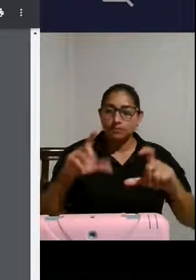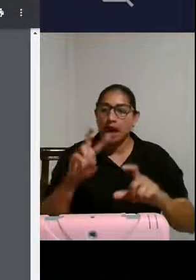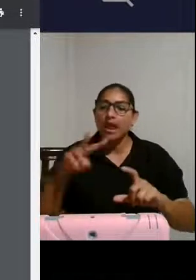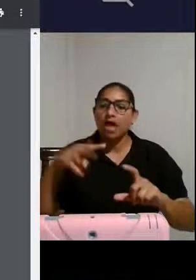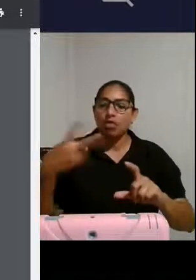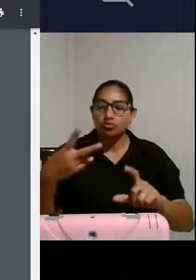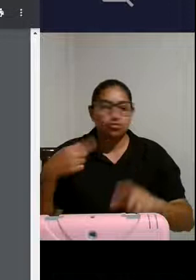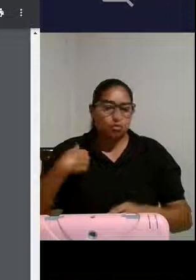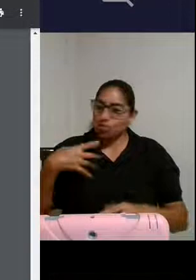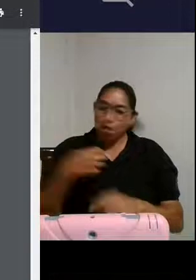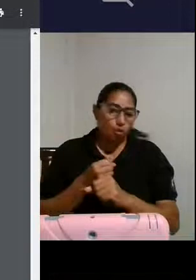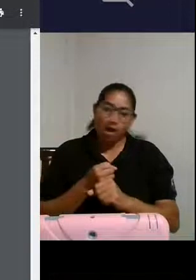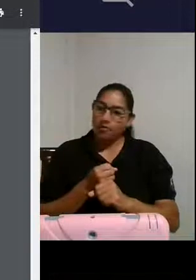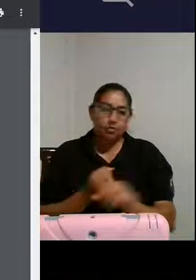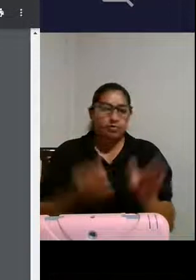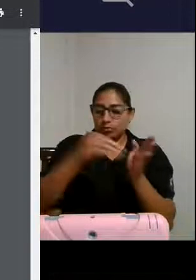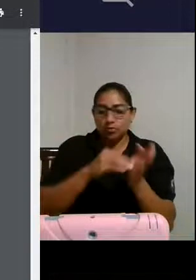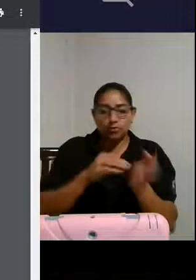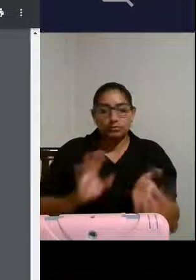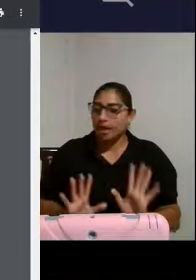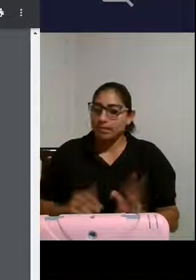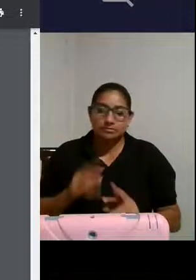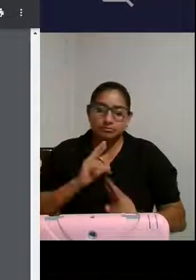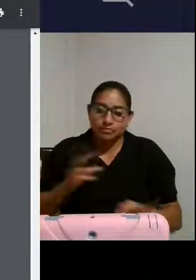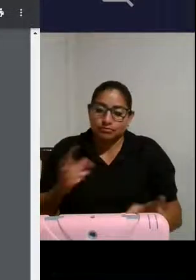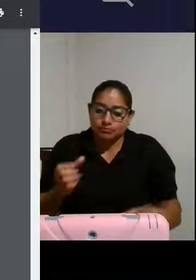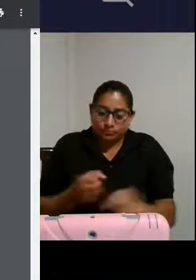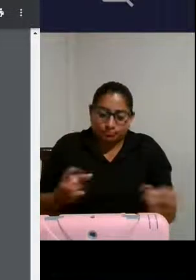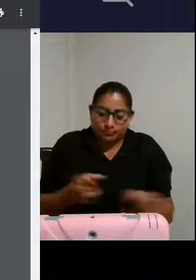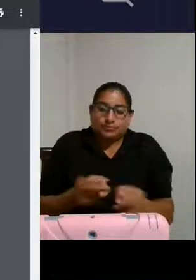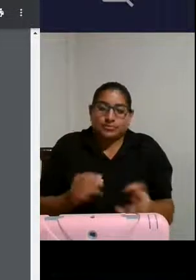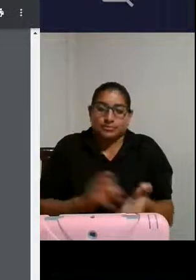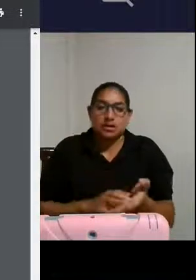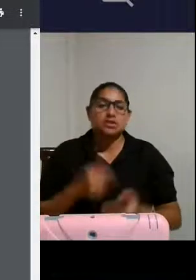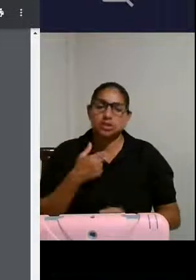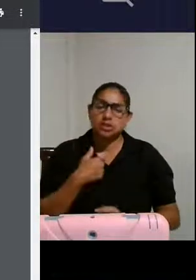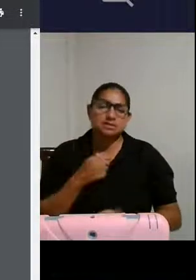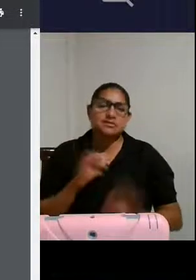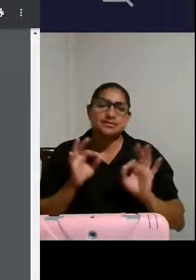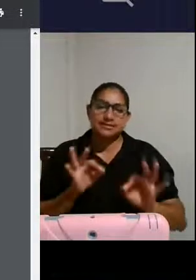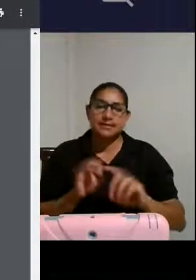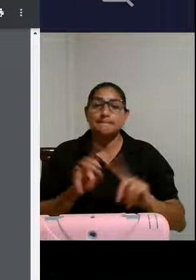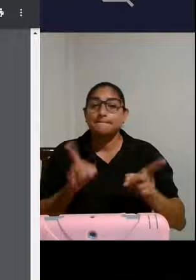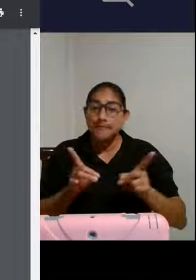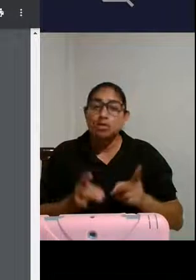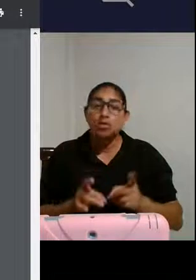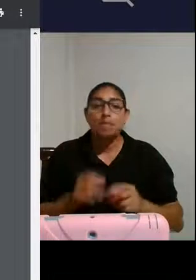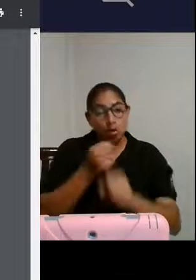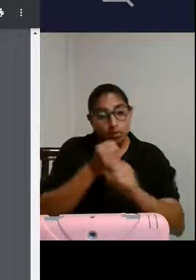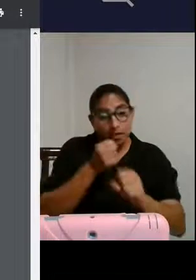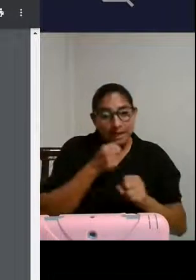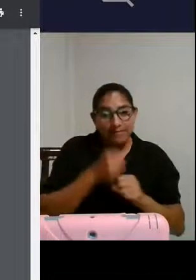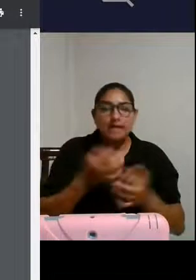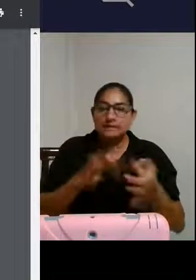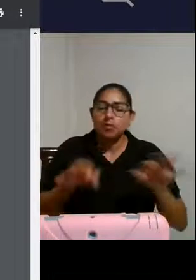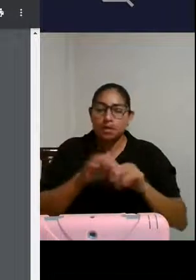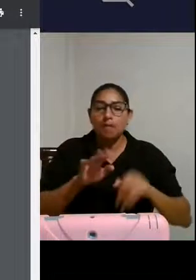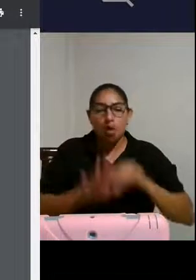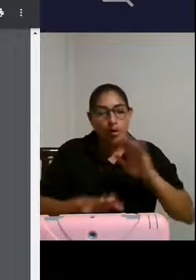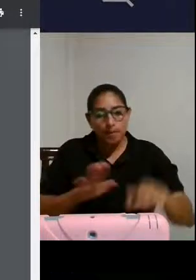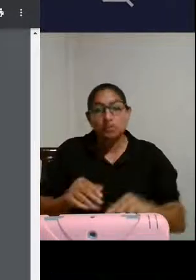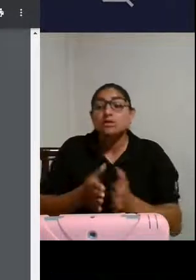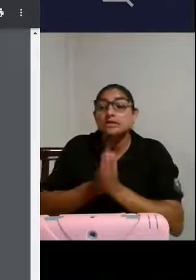lo hago Ajá, yo. correcto. Sí, como lo hice yo acá, y yo no pongo que 13 a la 2 es tanto y que 4 por Exacto. 13, sino que paso de una vez acá. O sea, con